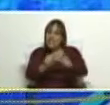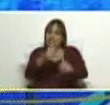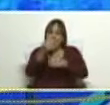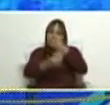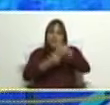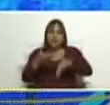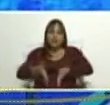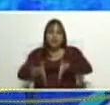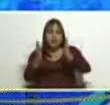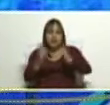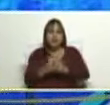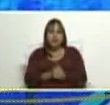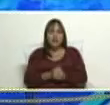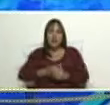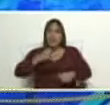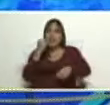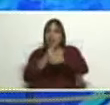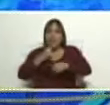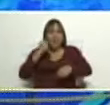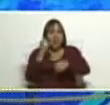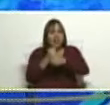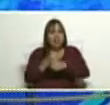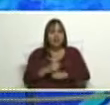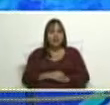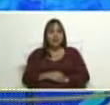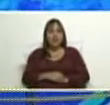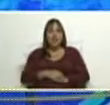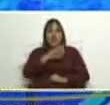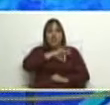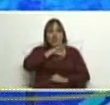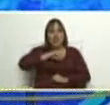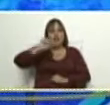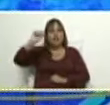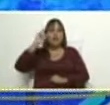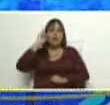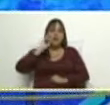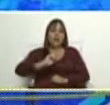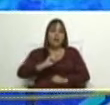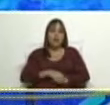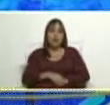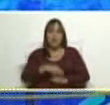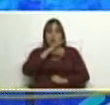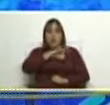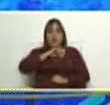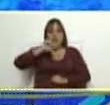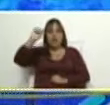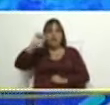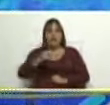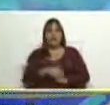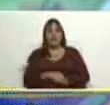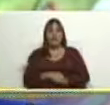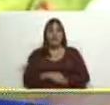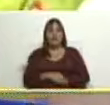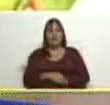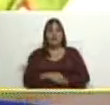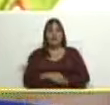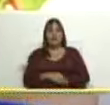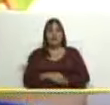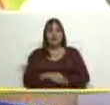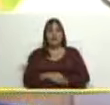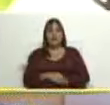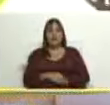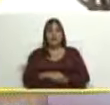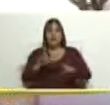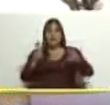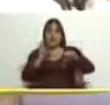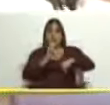seguir trabajando por el socialismo bolivariano, el socialismo cristiano, el socialismo para la nueva